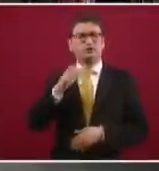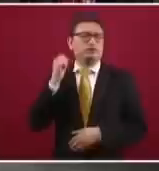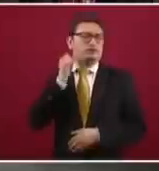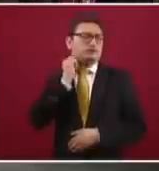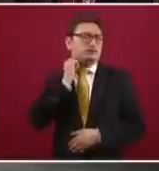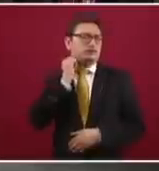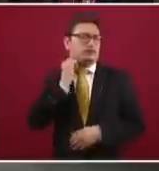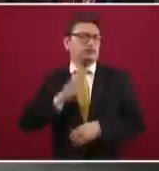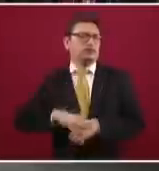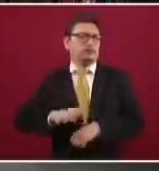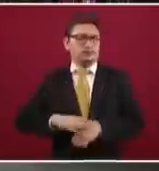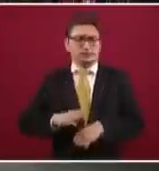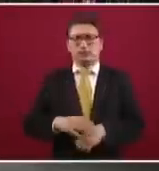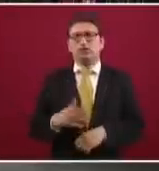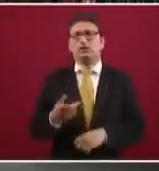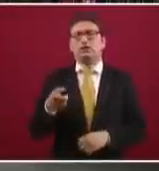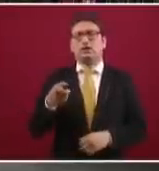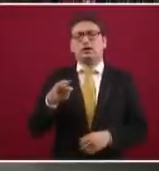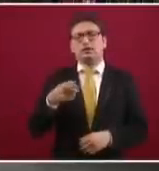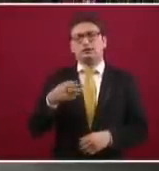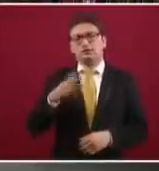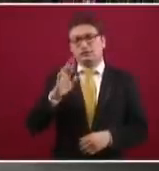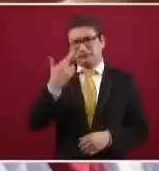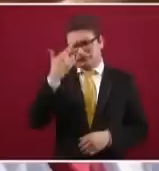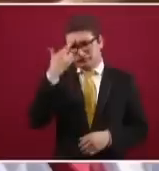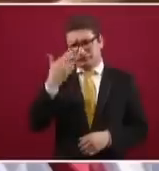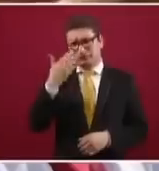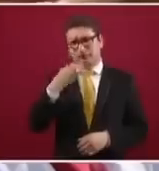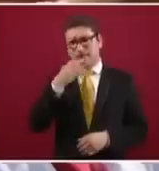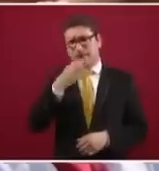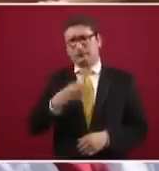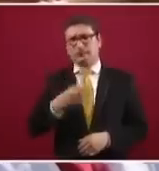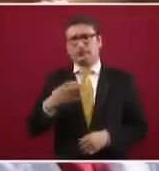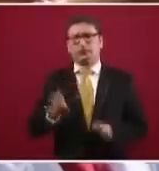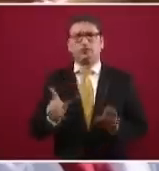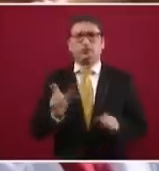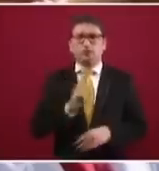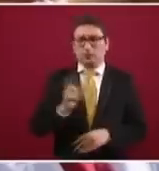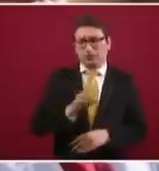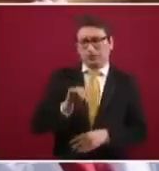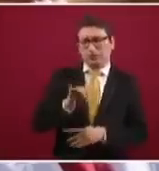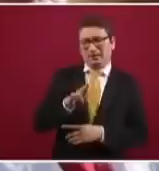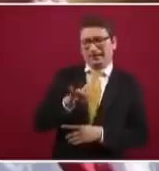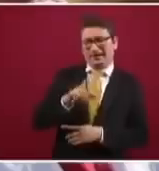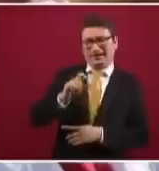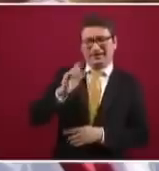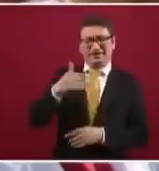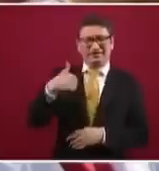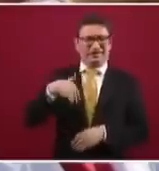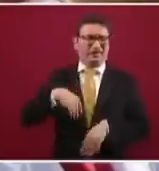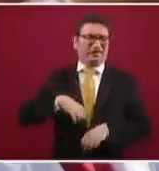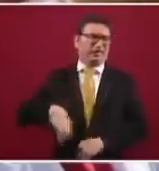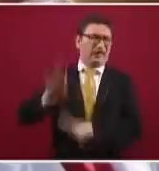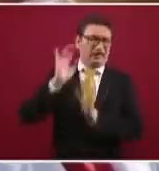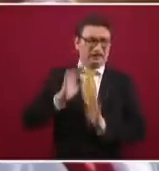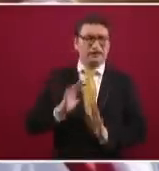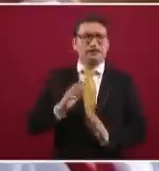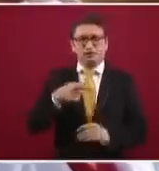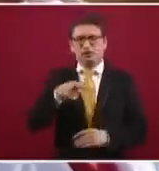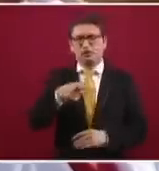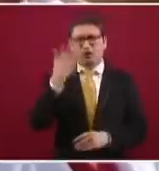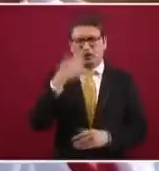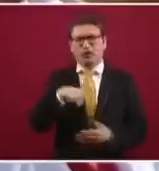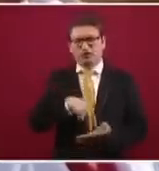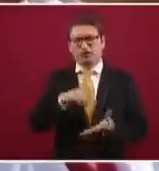senadores bajo, pues ahora sí, de la consigna de «al carajo Mireles». Yo sé que usted ya se pronunció sobre este tema, pero pues